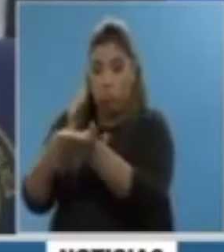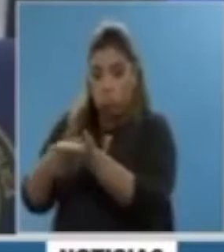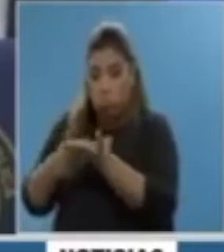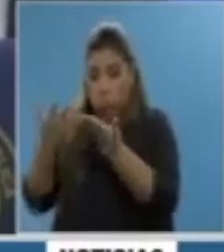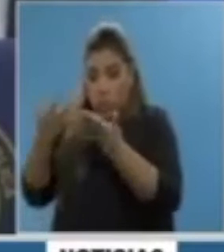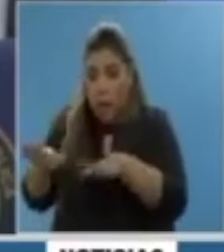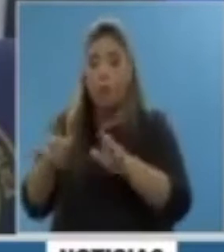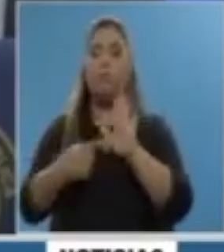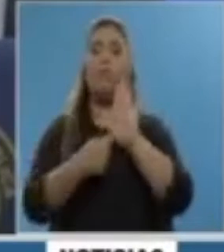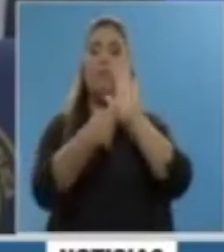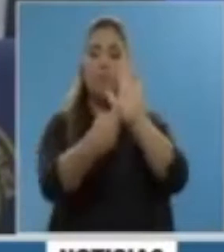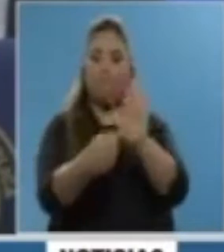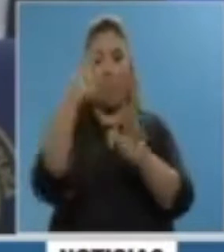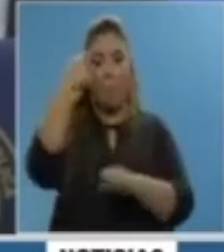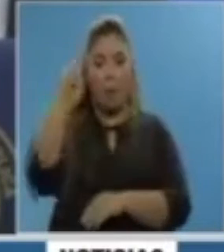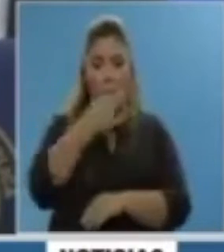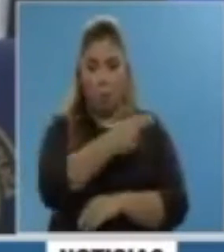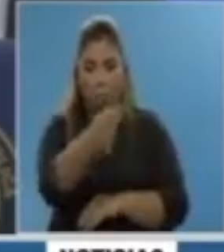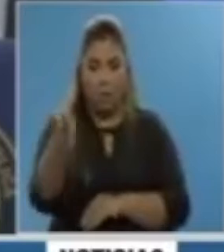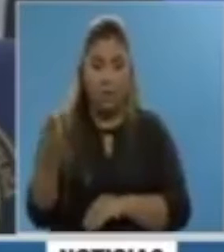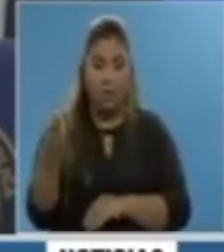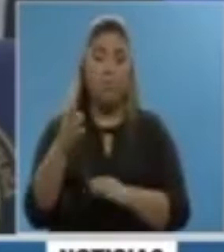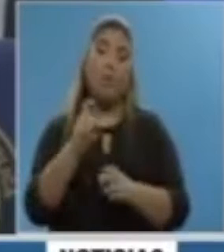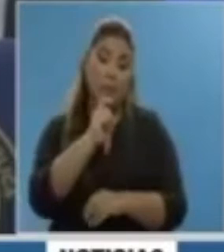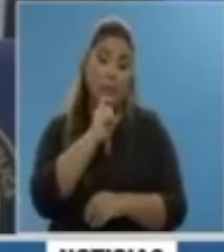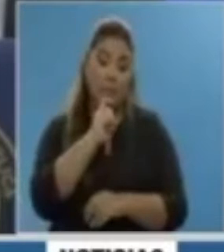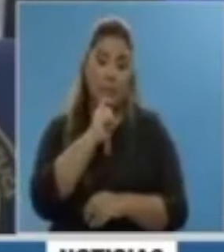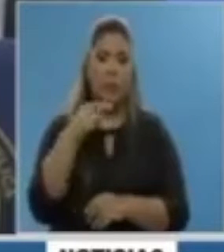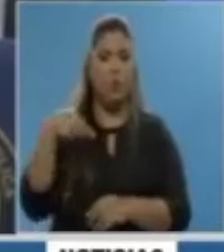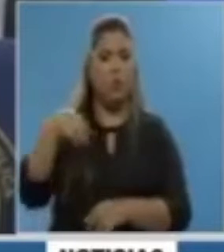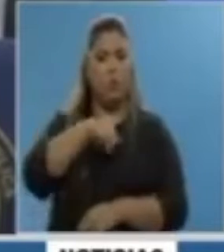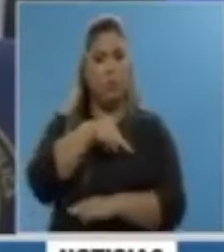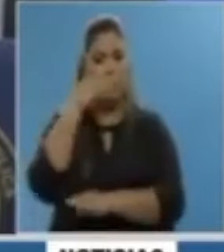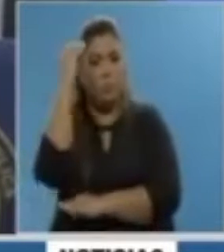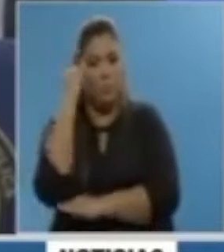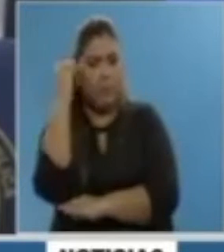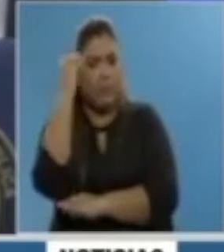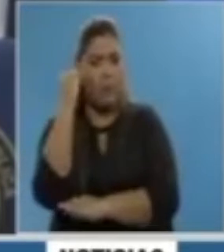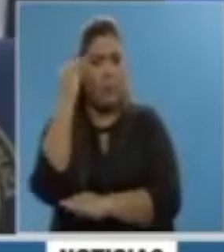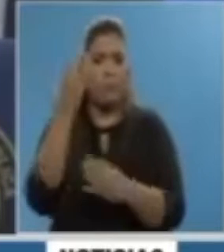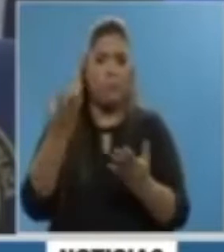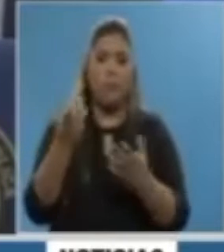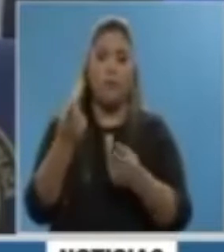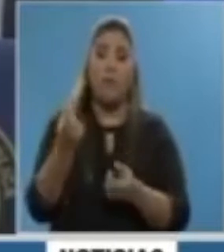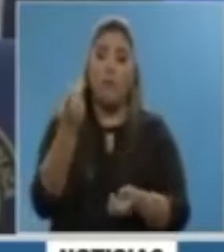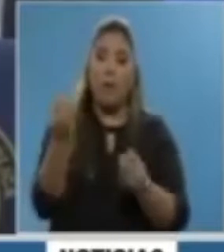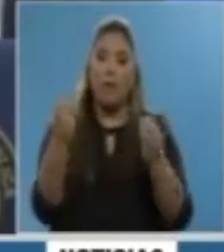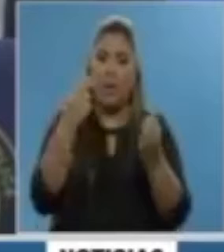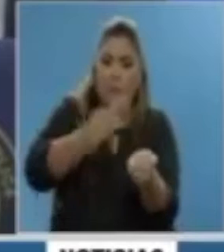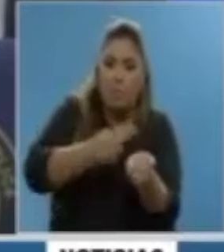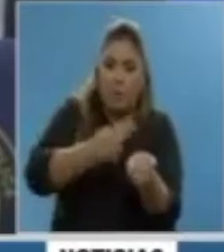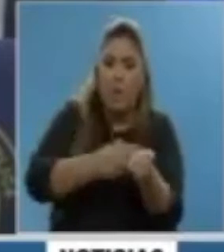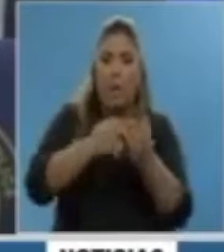como severos y críticos. Por casos severos y críticos, lo que estamos considerando son aquellos que requirieron hospitalización, ya